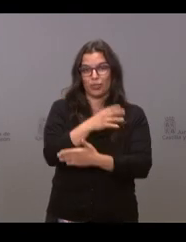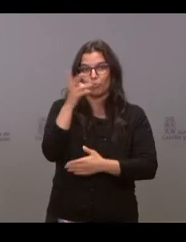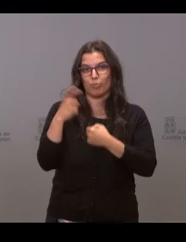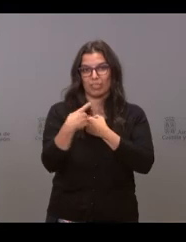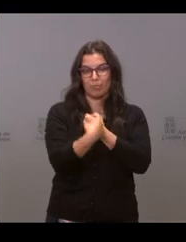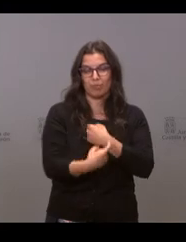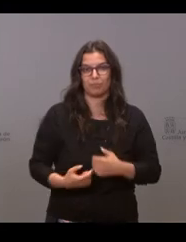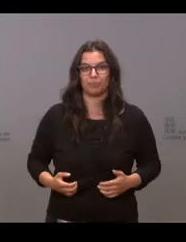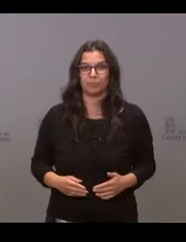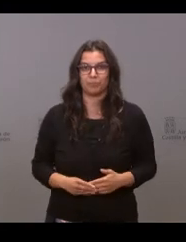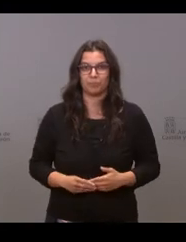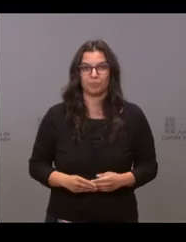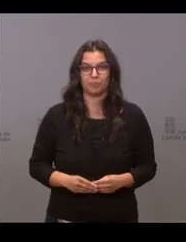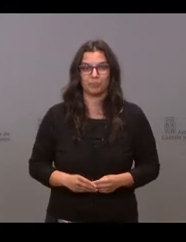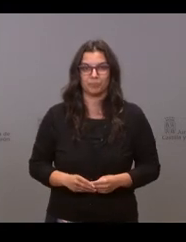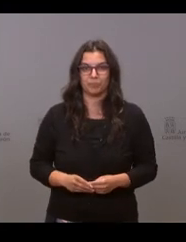asistencia